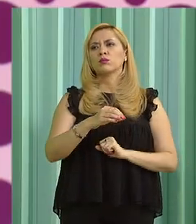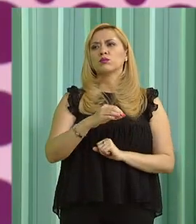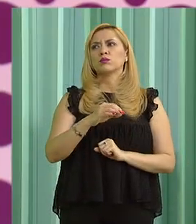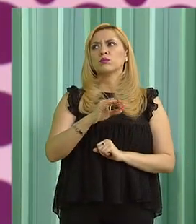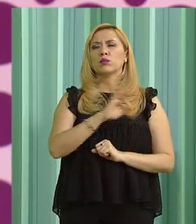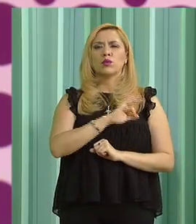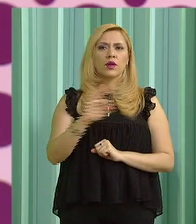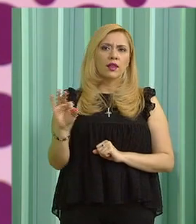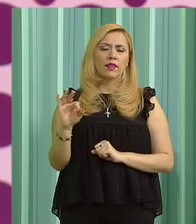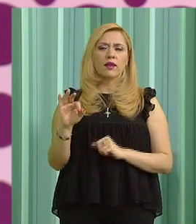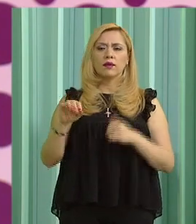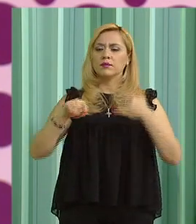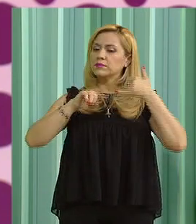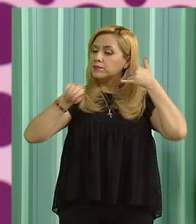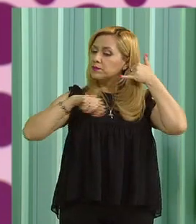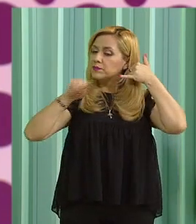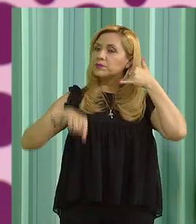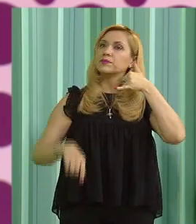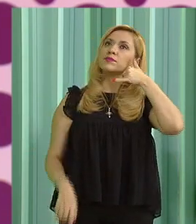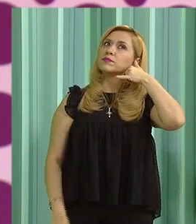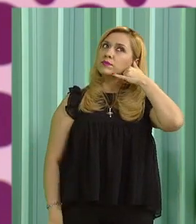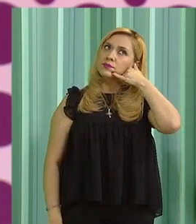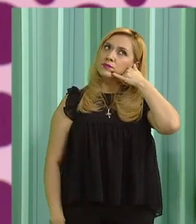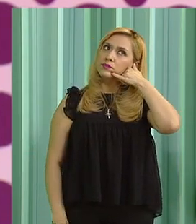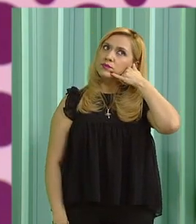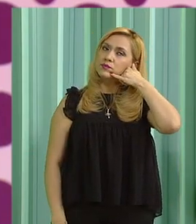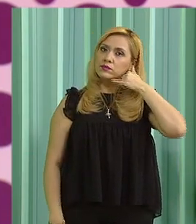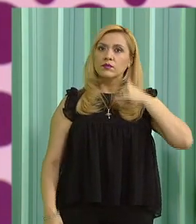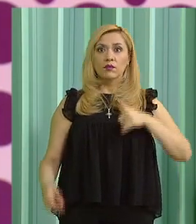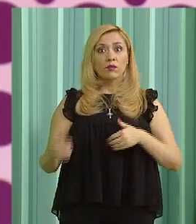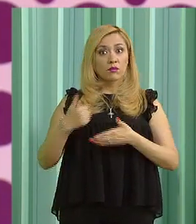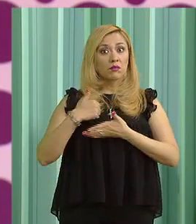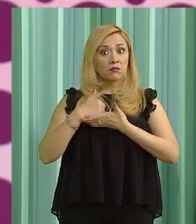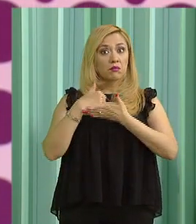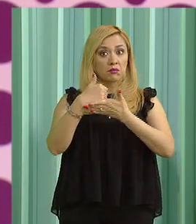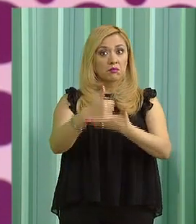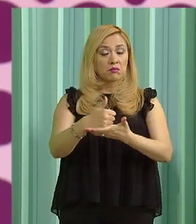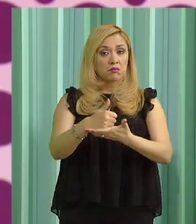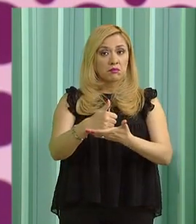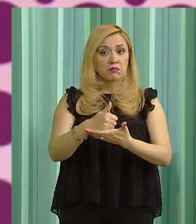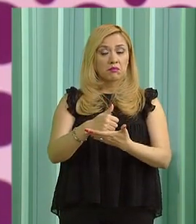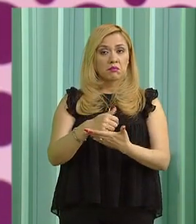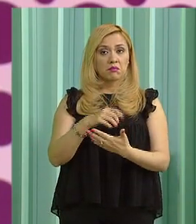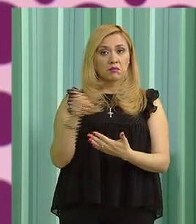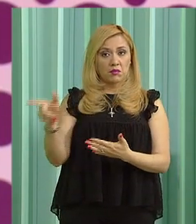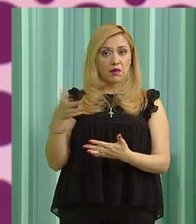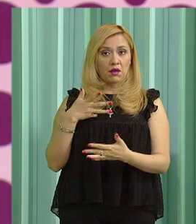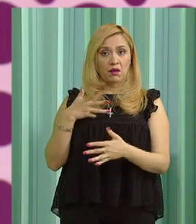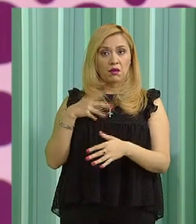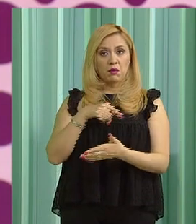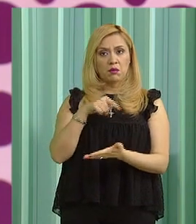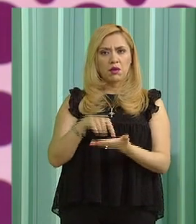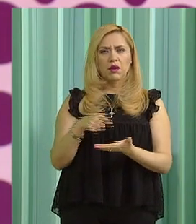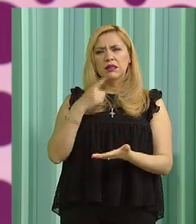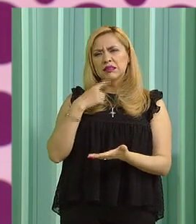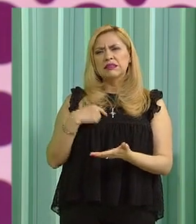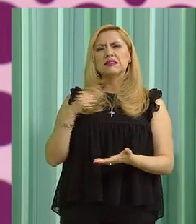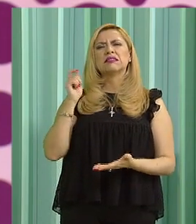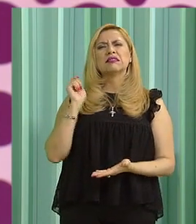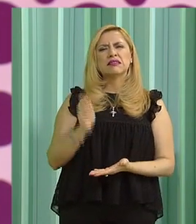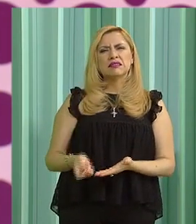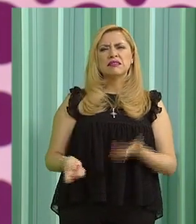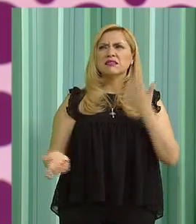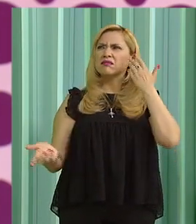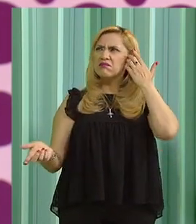digamos, marcar y se les atiende de manera directa en la unidad donde la que tú trabajas, pues. Coméntanos un poquito más